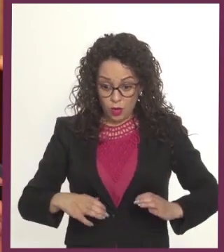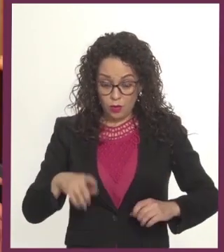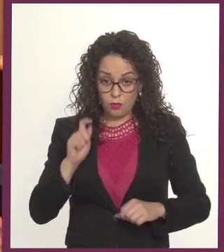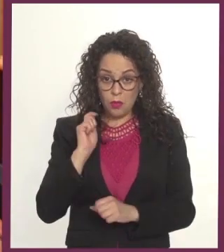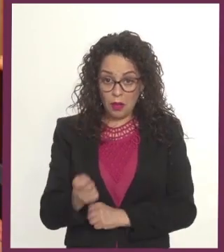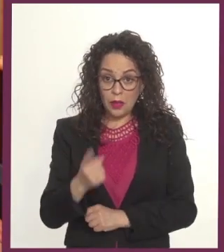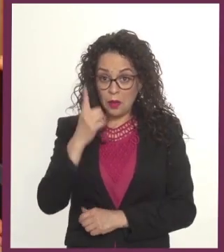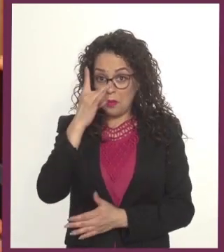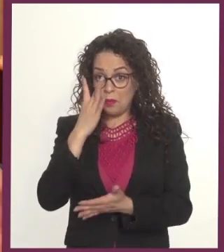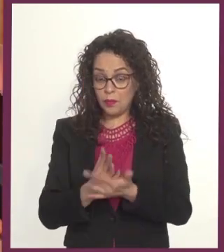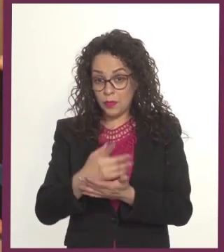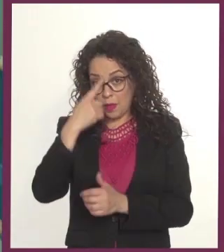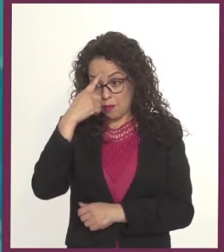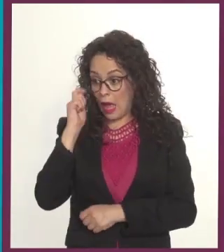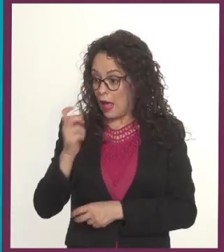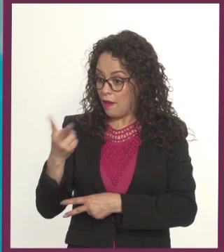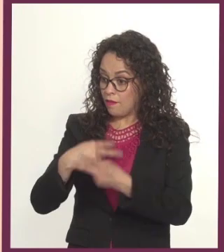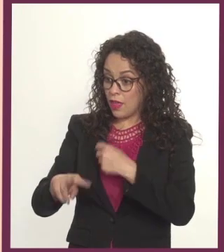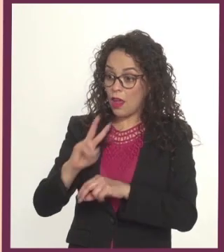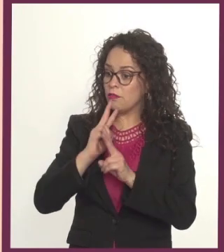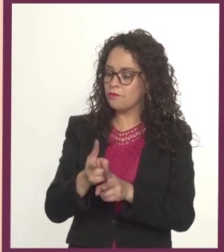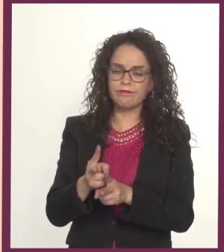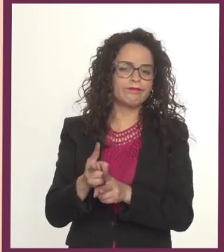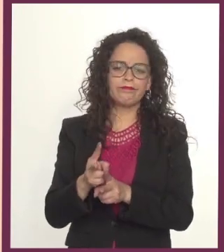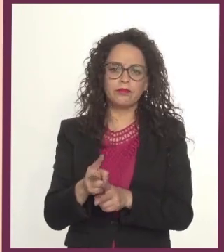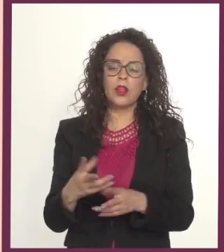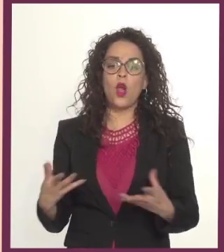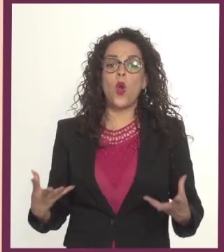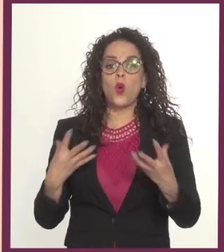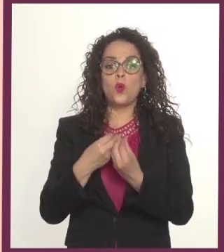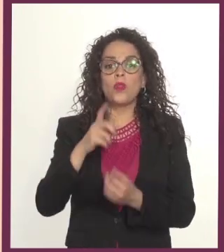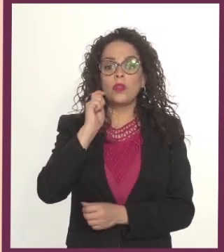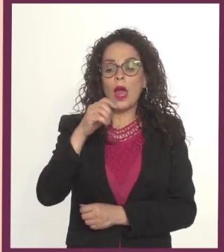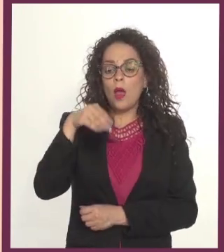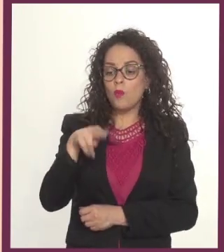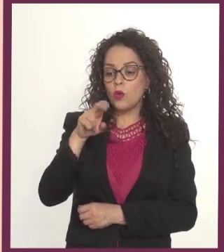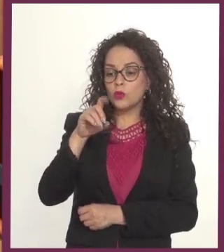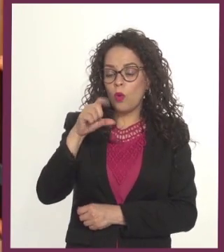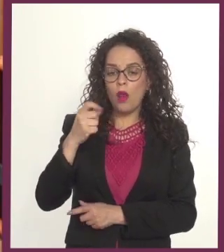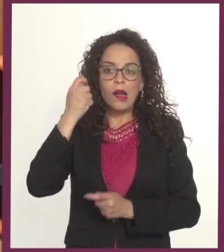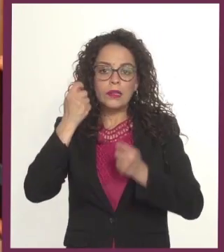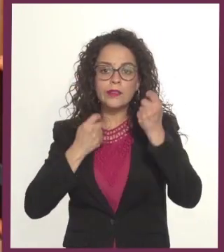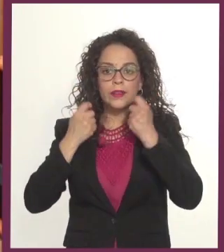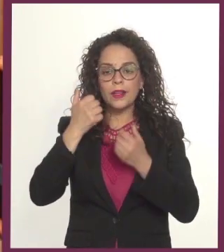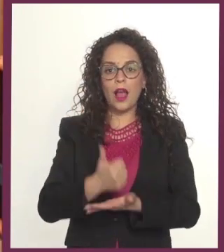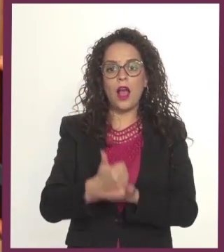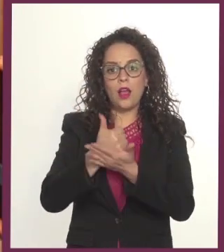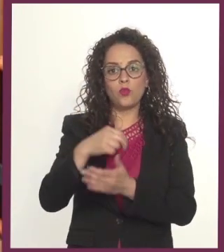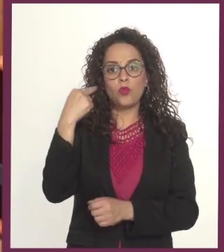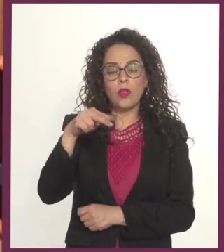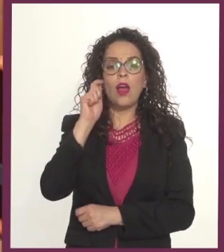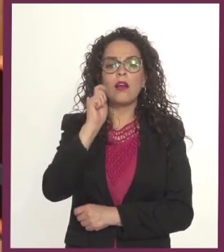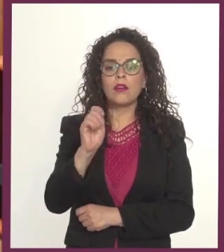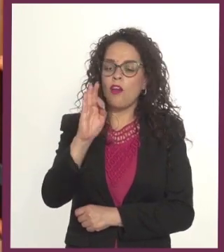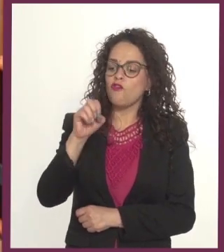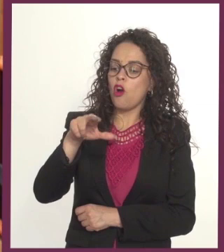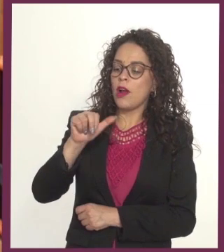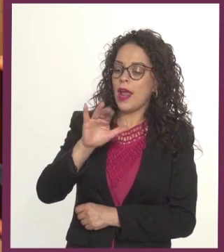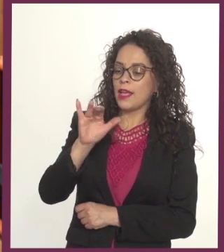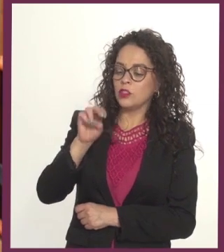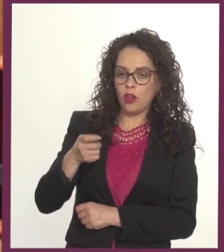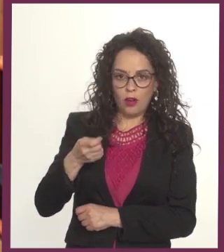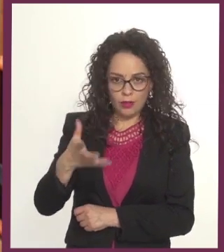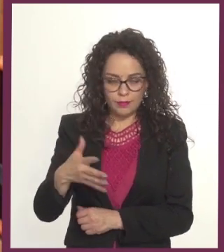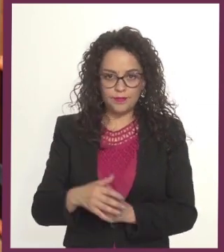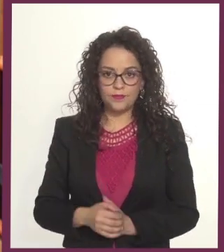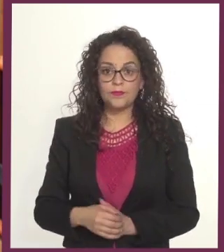No existe en el cuerpo humano un órgano que esté exclusivamente dedicado a generar la voz. Es un conjunto de músculos el que se encarga de